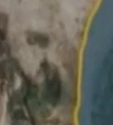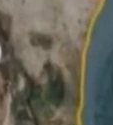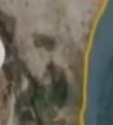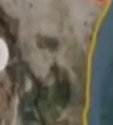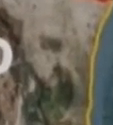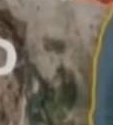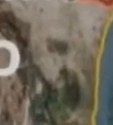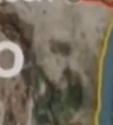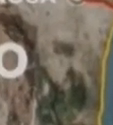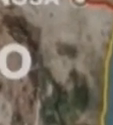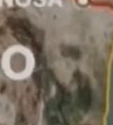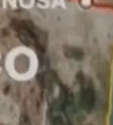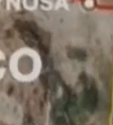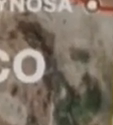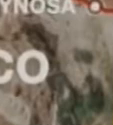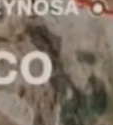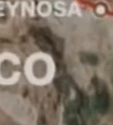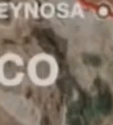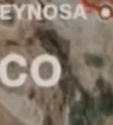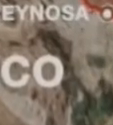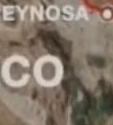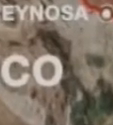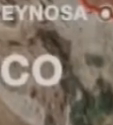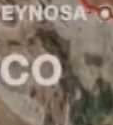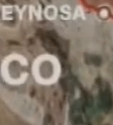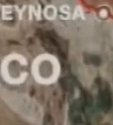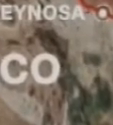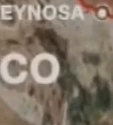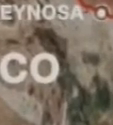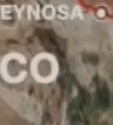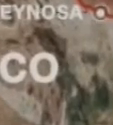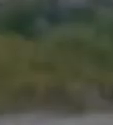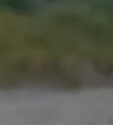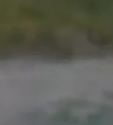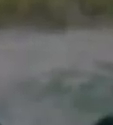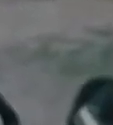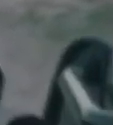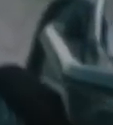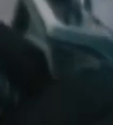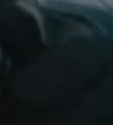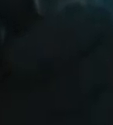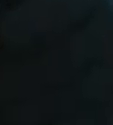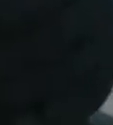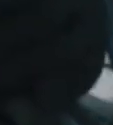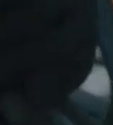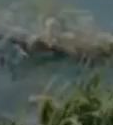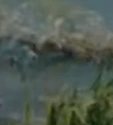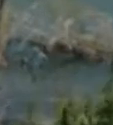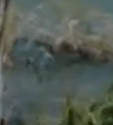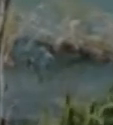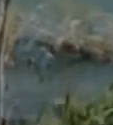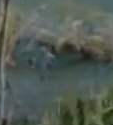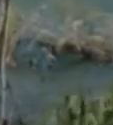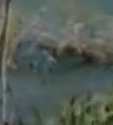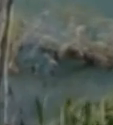estar viajando a lo largo de toda la frontera entre ambos países para contar las historias de las personas que tienen a esta región fronteriza